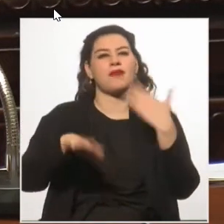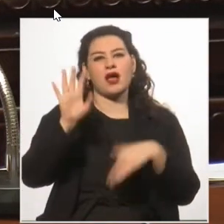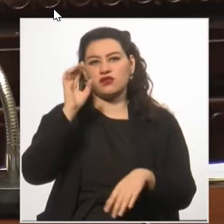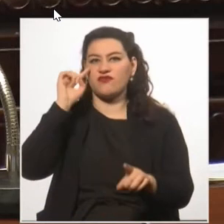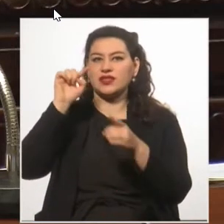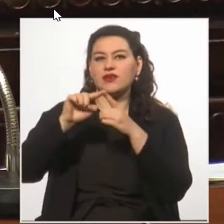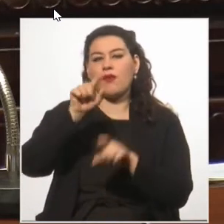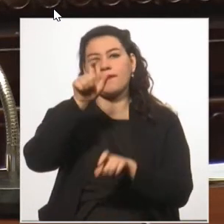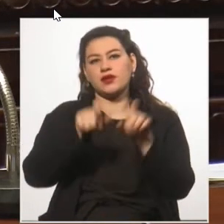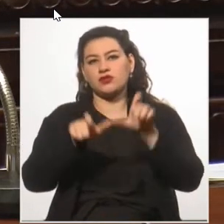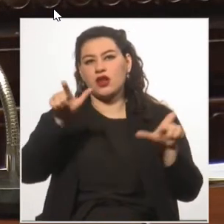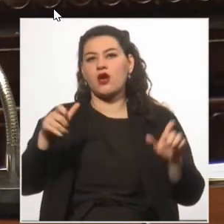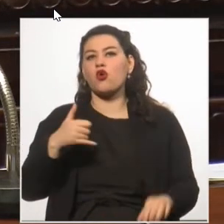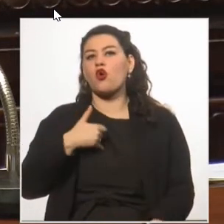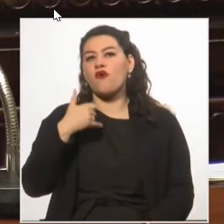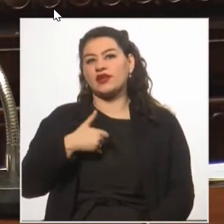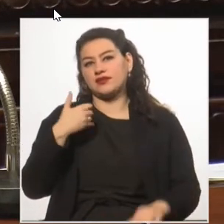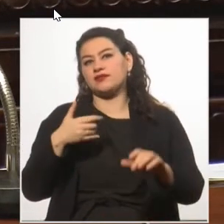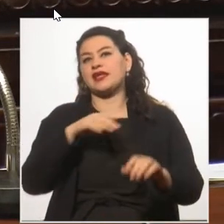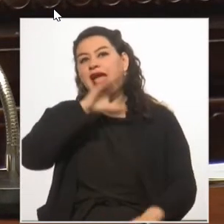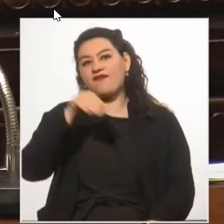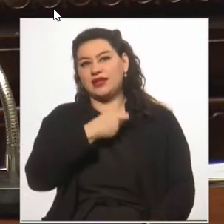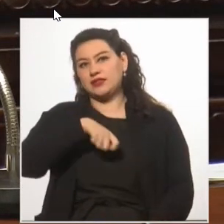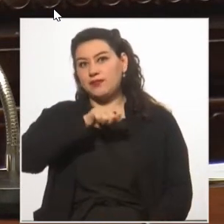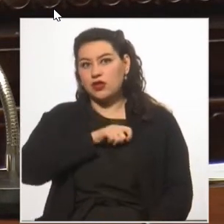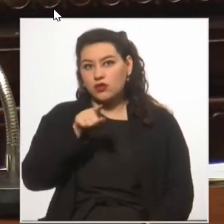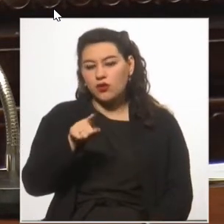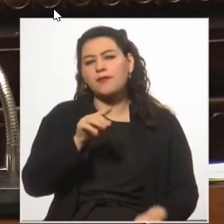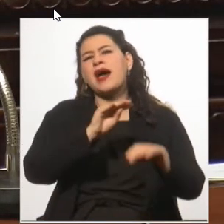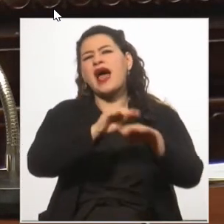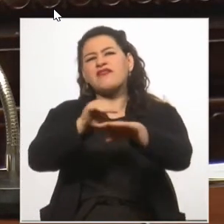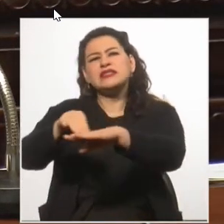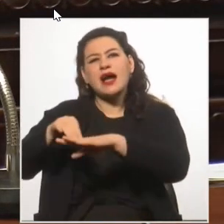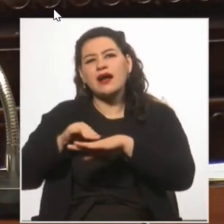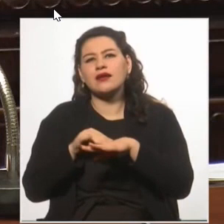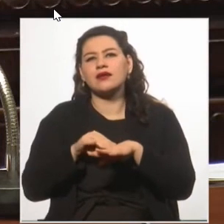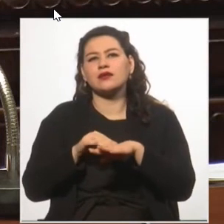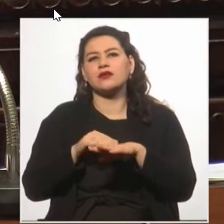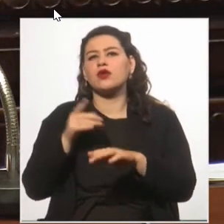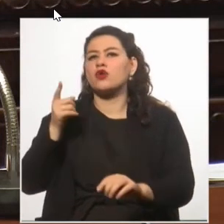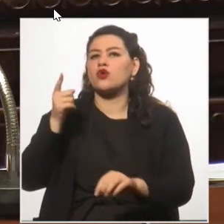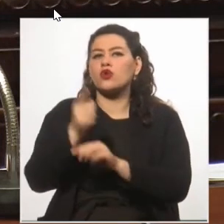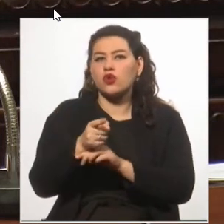principalmente a la juventud hispanoamericana, para advertirles contra el